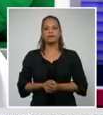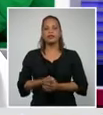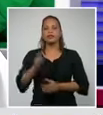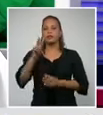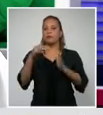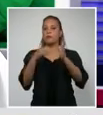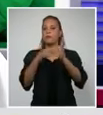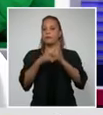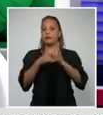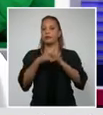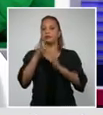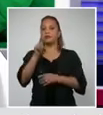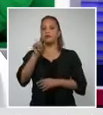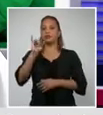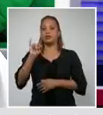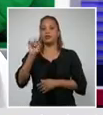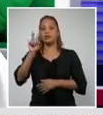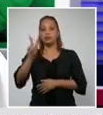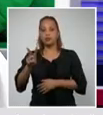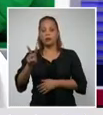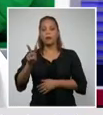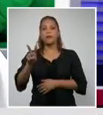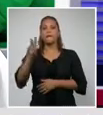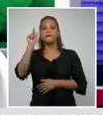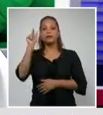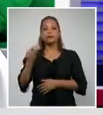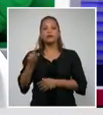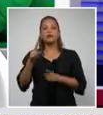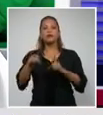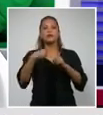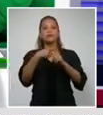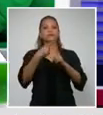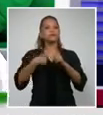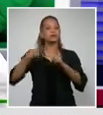2.162 personas que se diagnosticaron ayer,